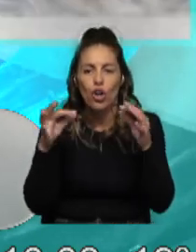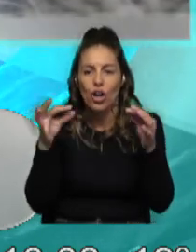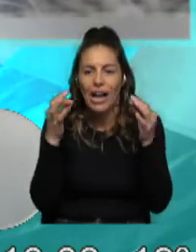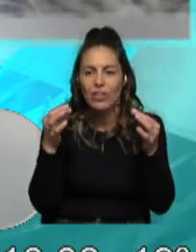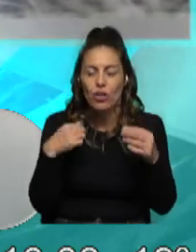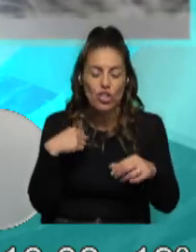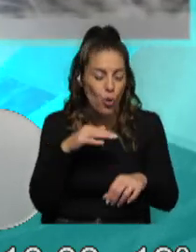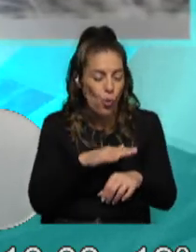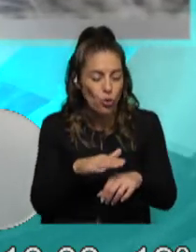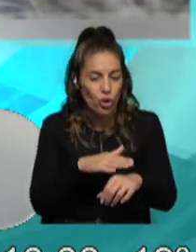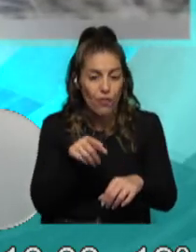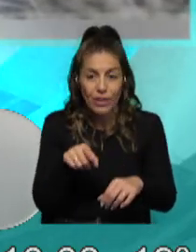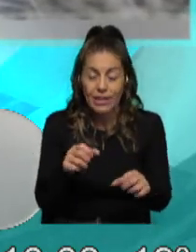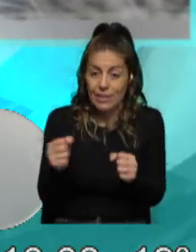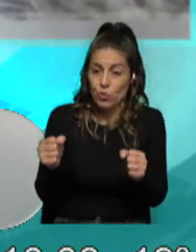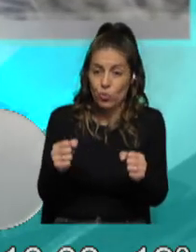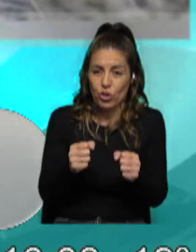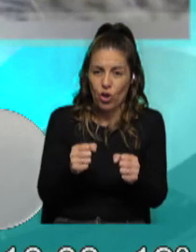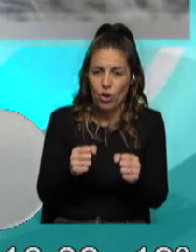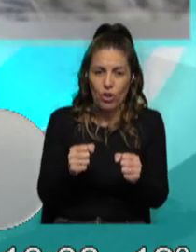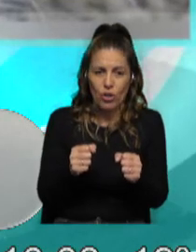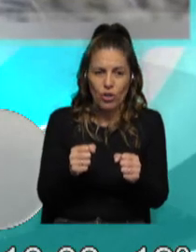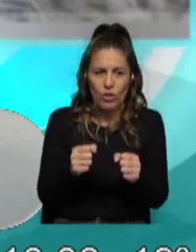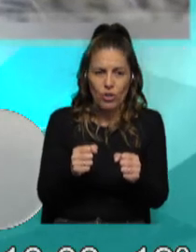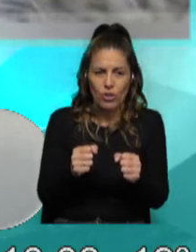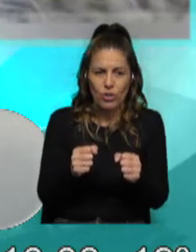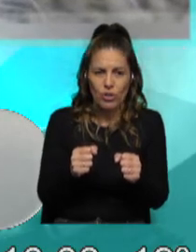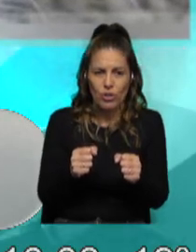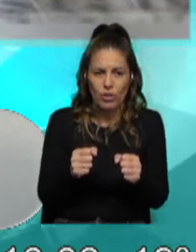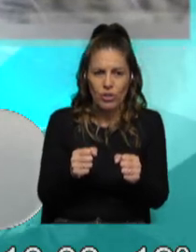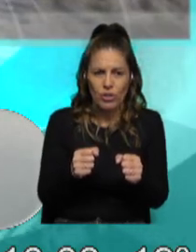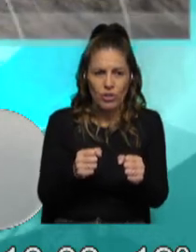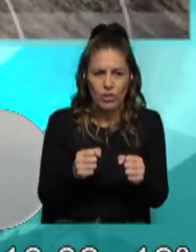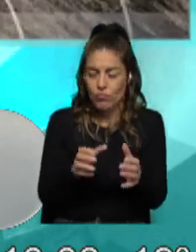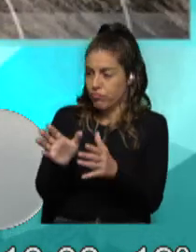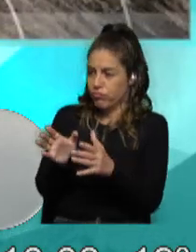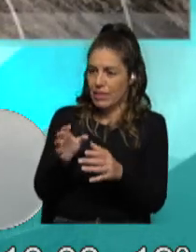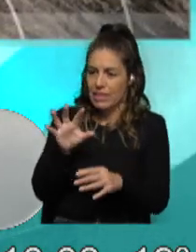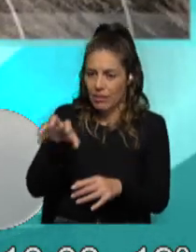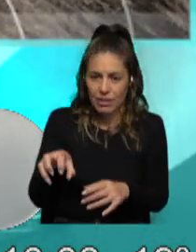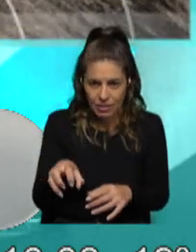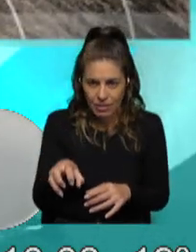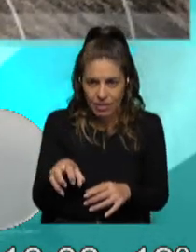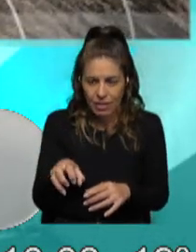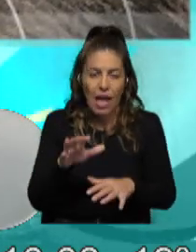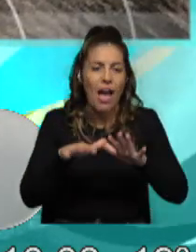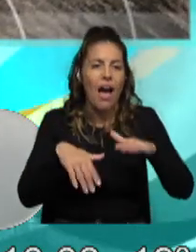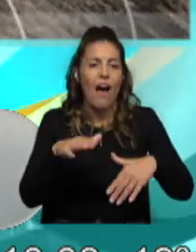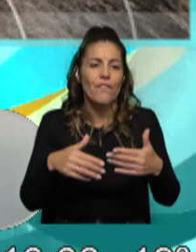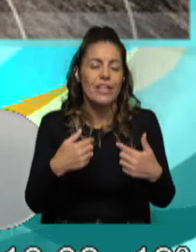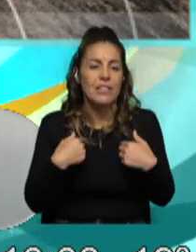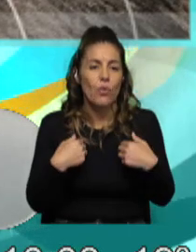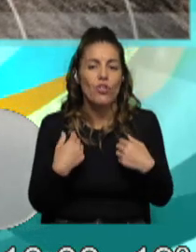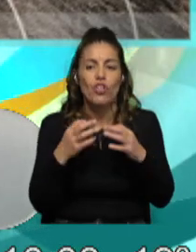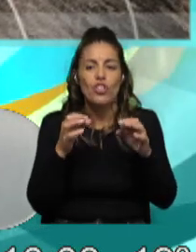lo estoy manipulando y frente a ese susto o a ese altercado se redirige la atención hacia mí y me ataca. O muchas veces cuando nosotros